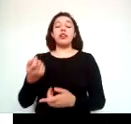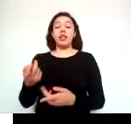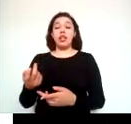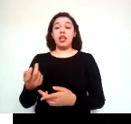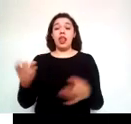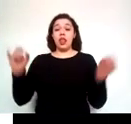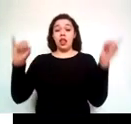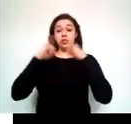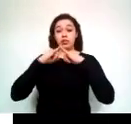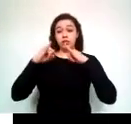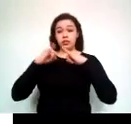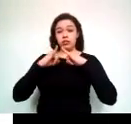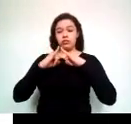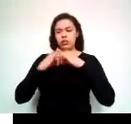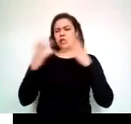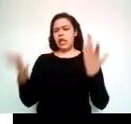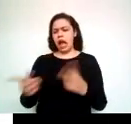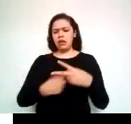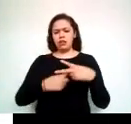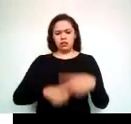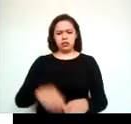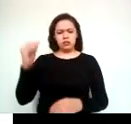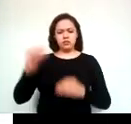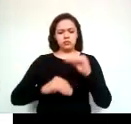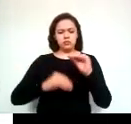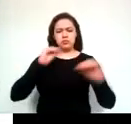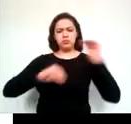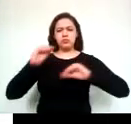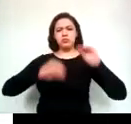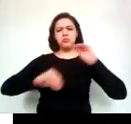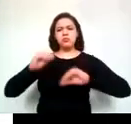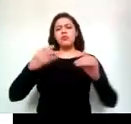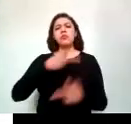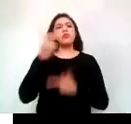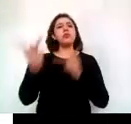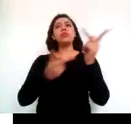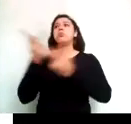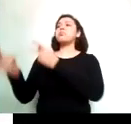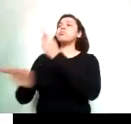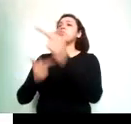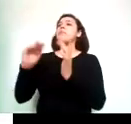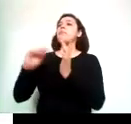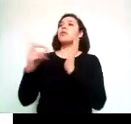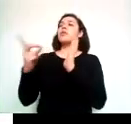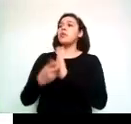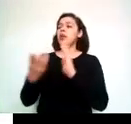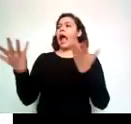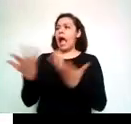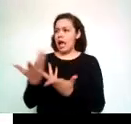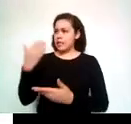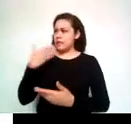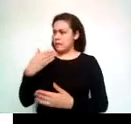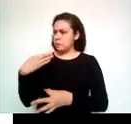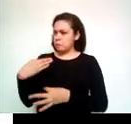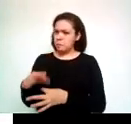institución empieza a implementar la elaboración de los cuestionarios, empieza a hacer toda la metodología, aplicar la metodología que la normatividad